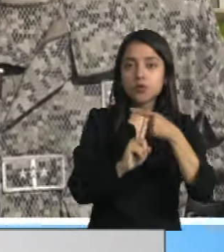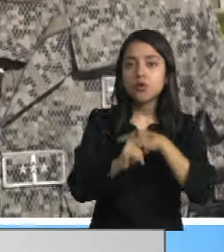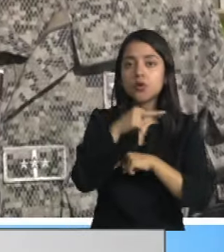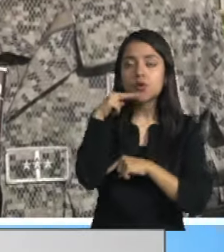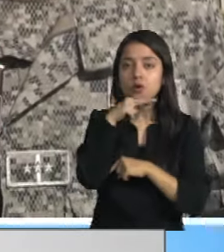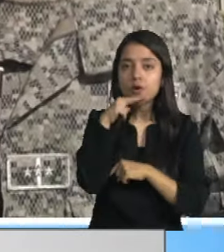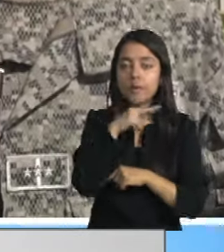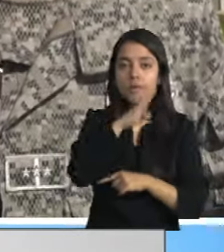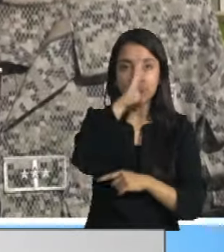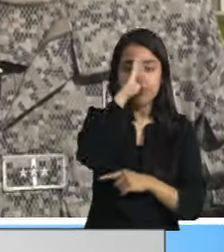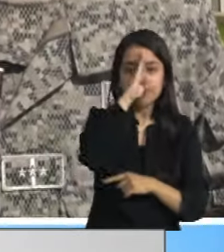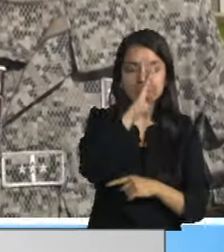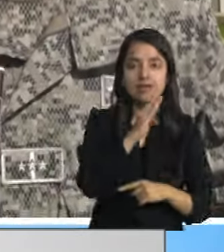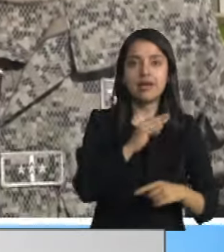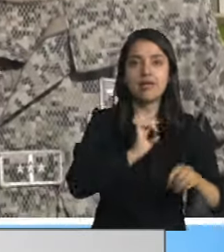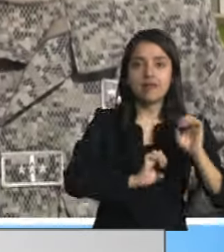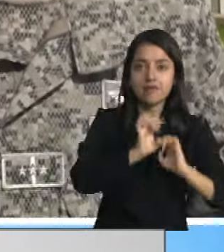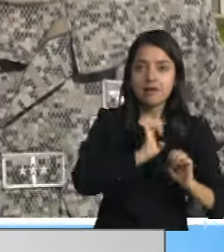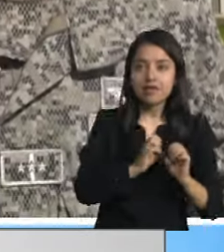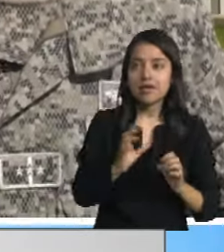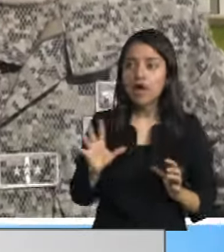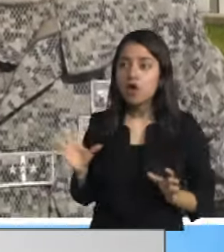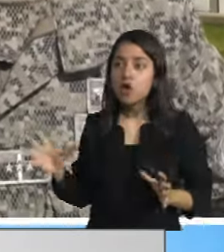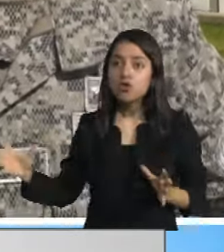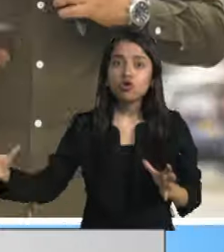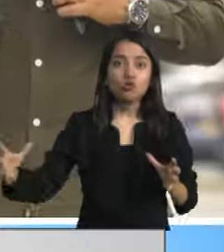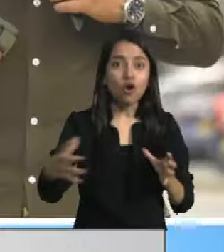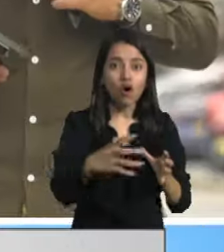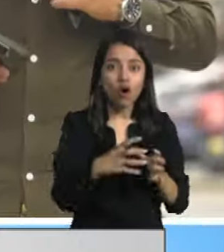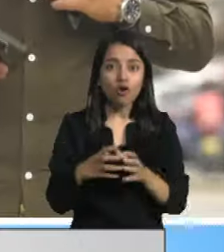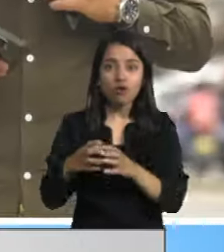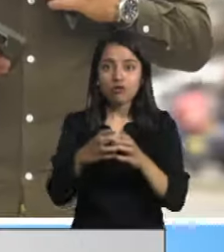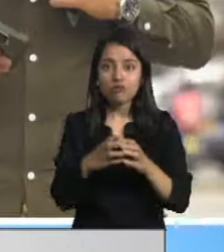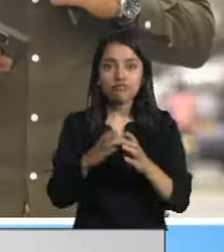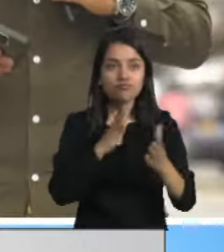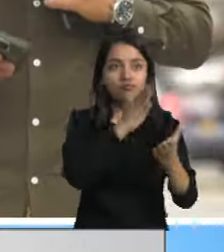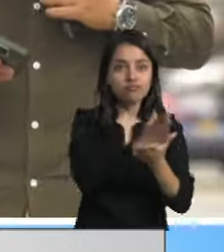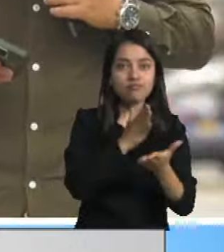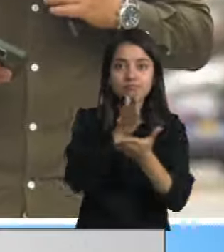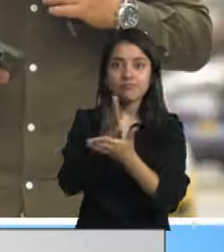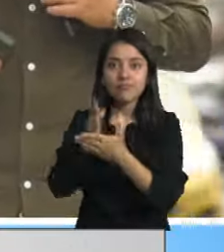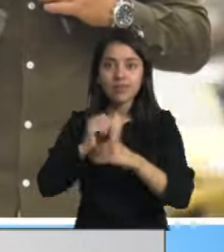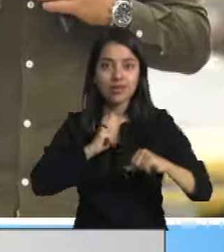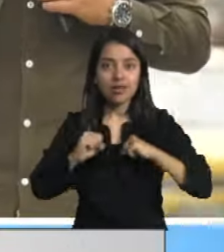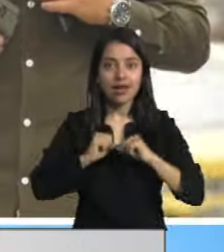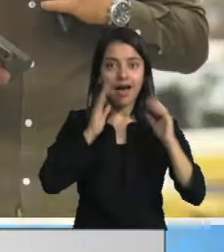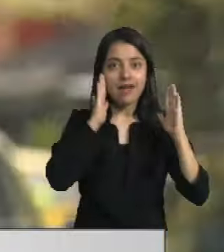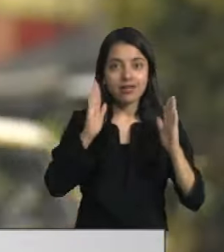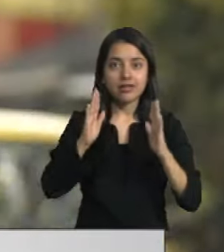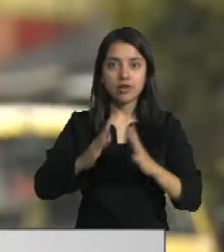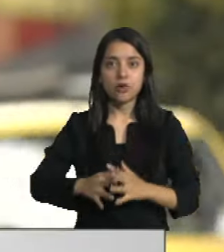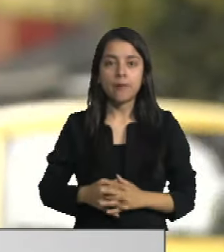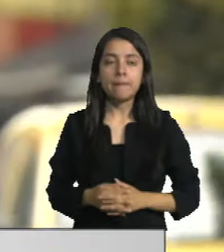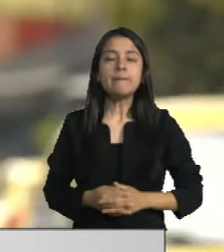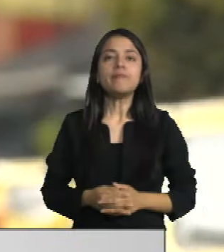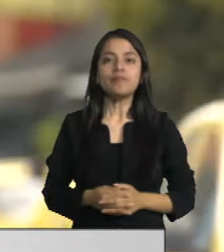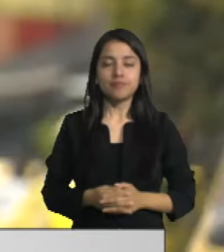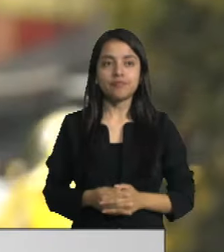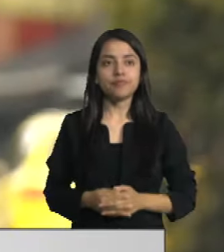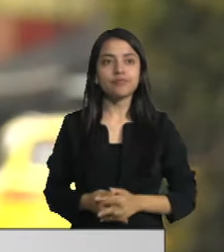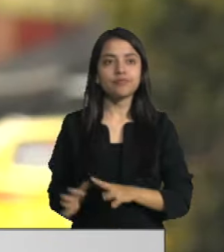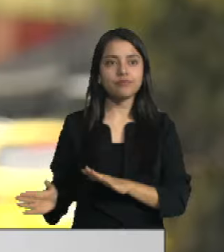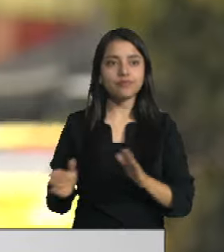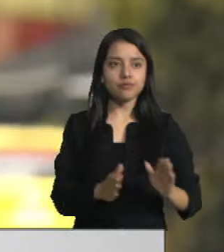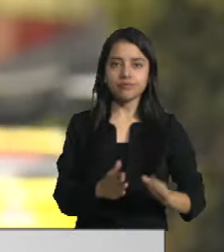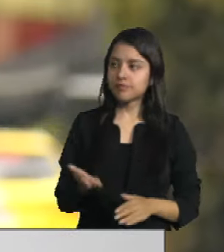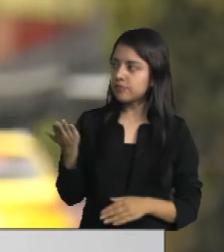Defensa Civil, están allí en el sitio atendiendo esta emergencia. Y en otras noticias específicamente de orden público, hace pocos